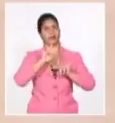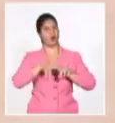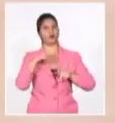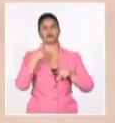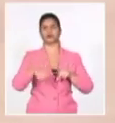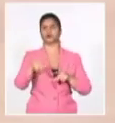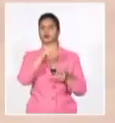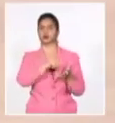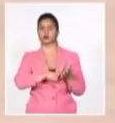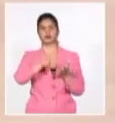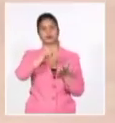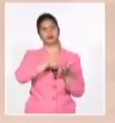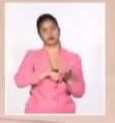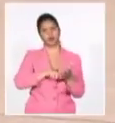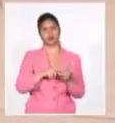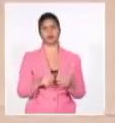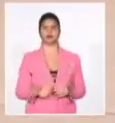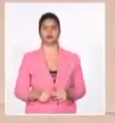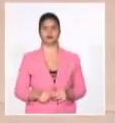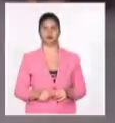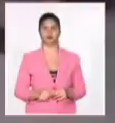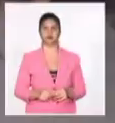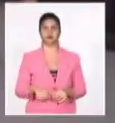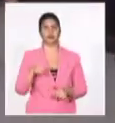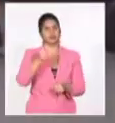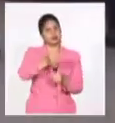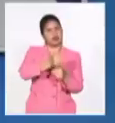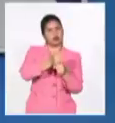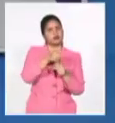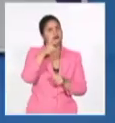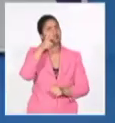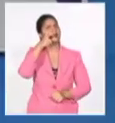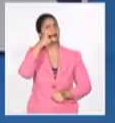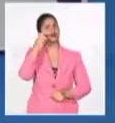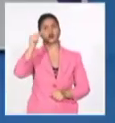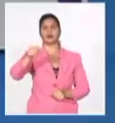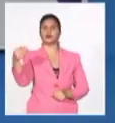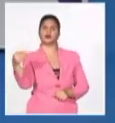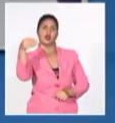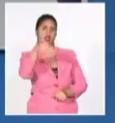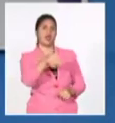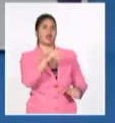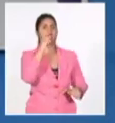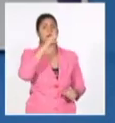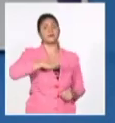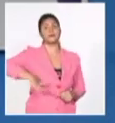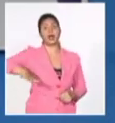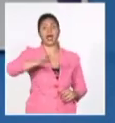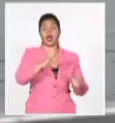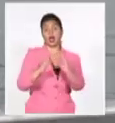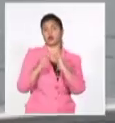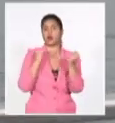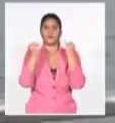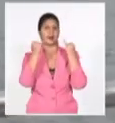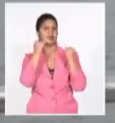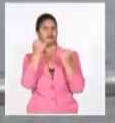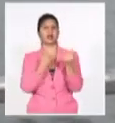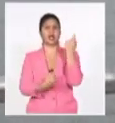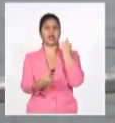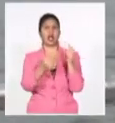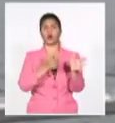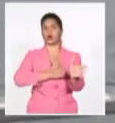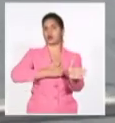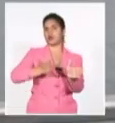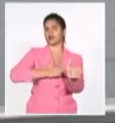llamado a la gestión de los inspectores en barrios, comunidades y ciudades para identificar y